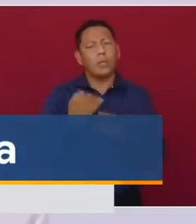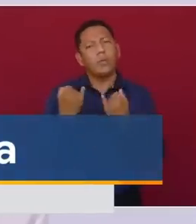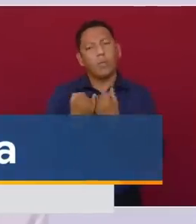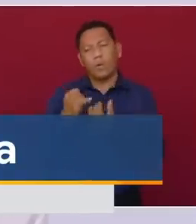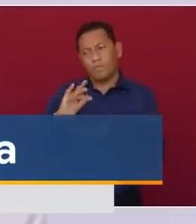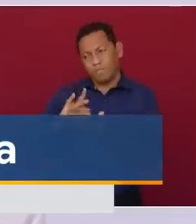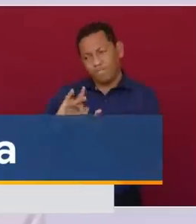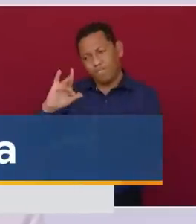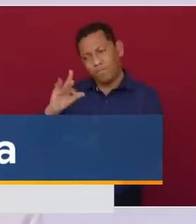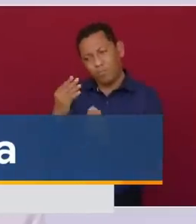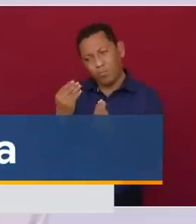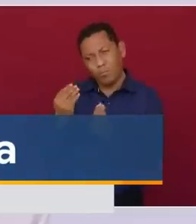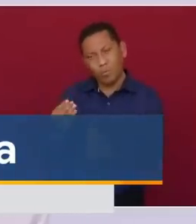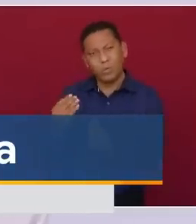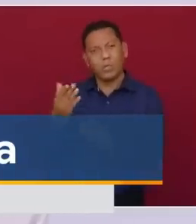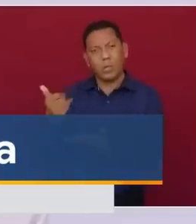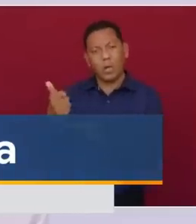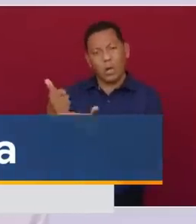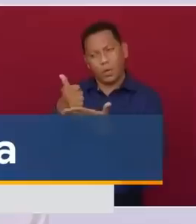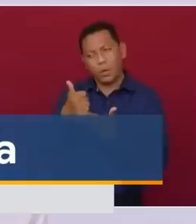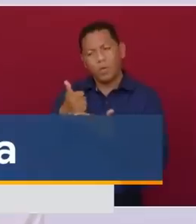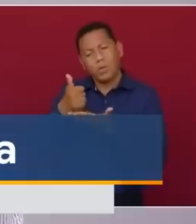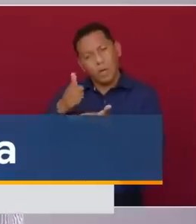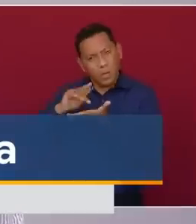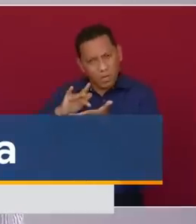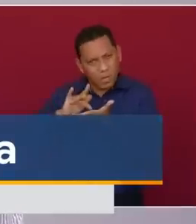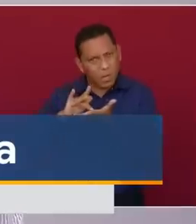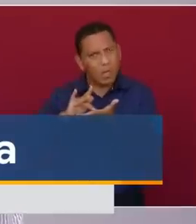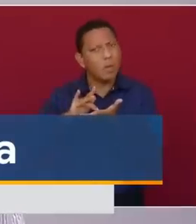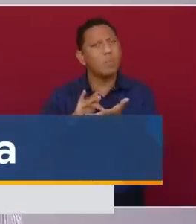agradecer el apoyo.